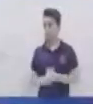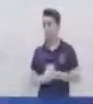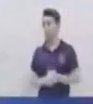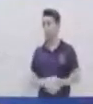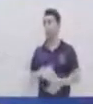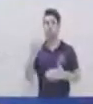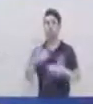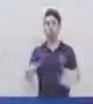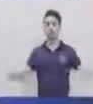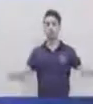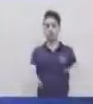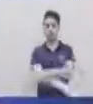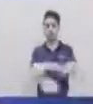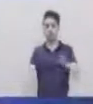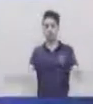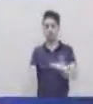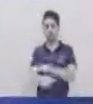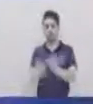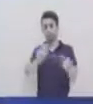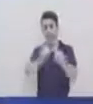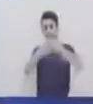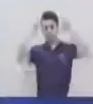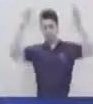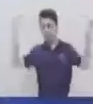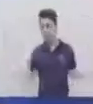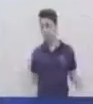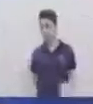al frente, cambio,